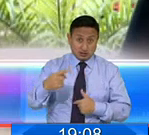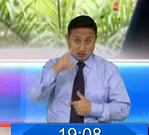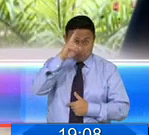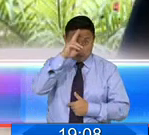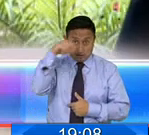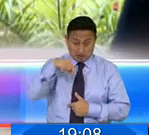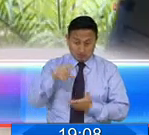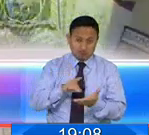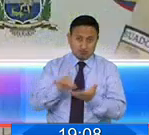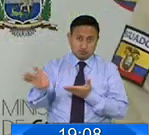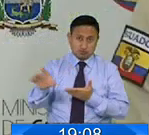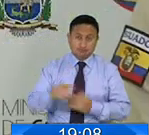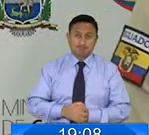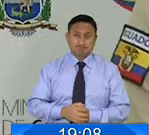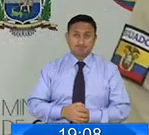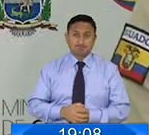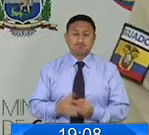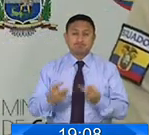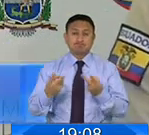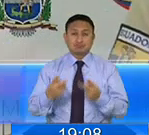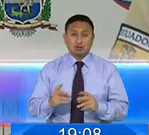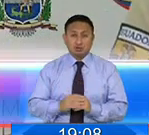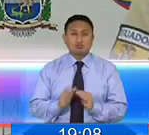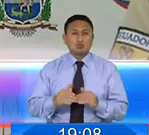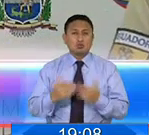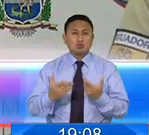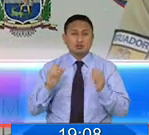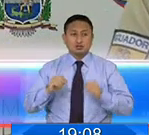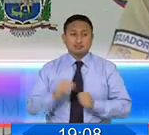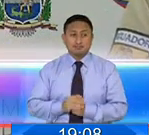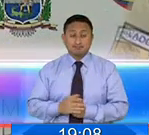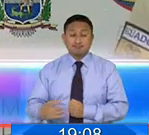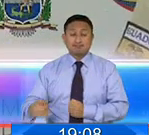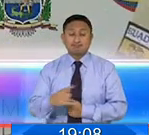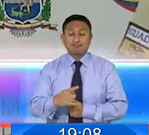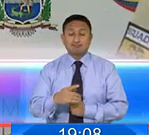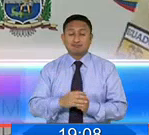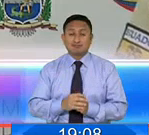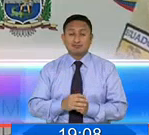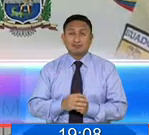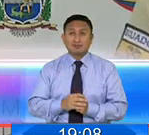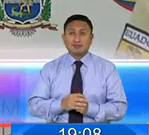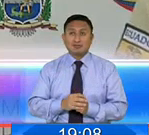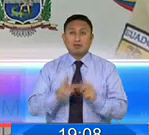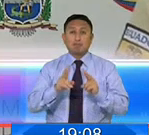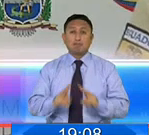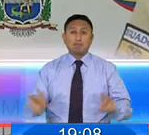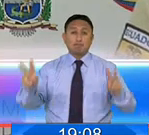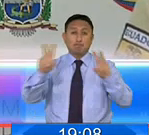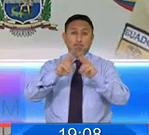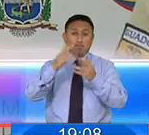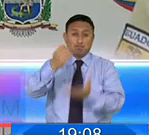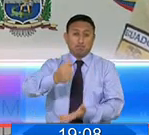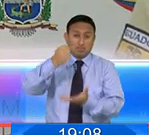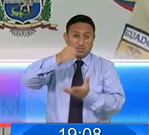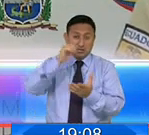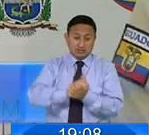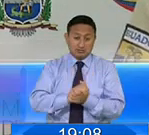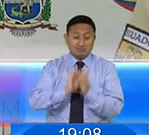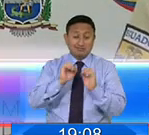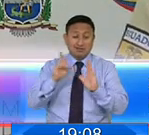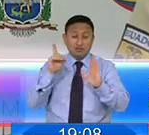faltas correspondientes. También lo generaron a través de la bolsa de valores y que se efectivizaban a través de depósitos